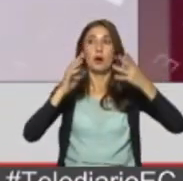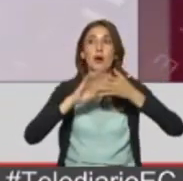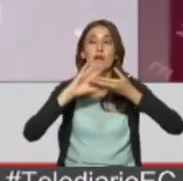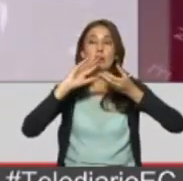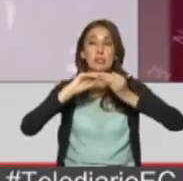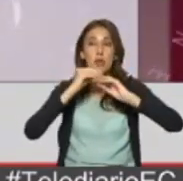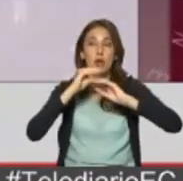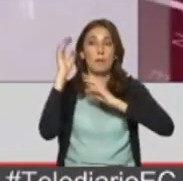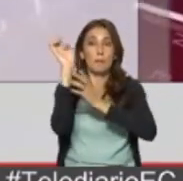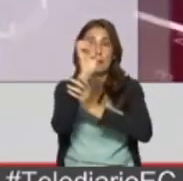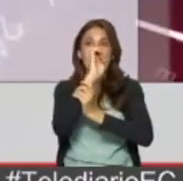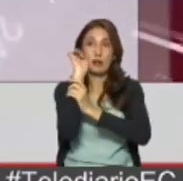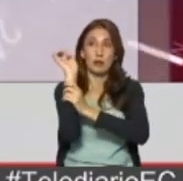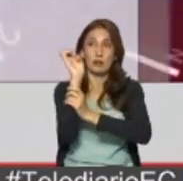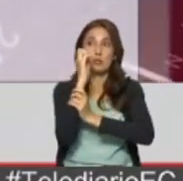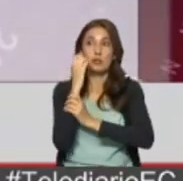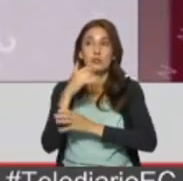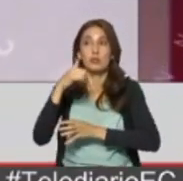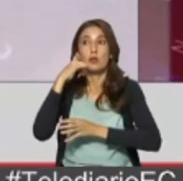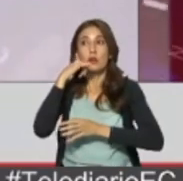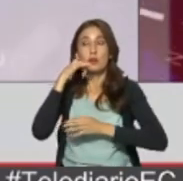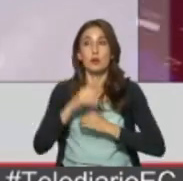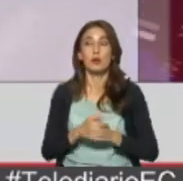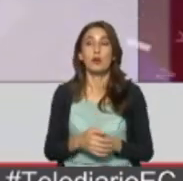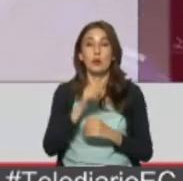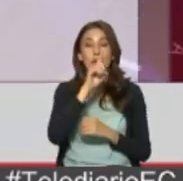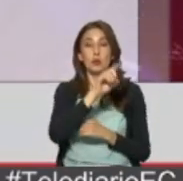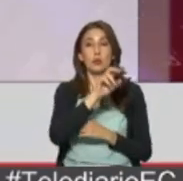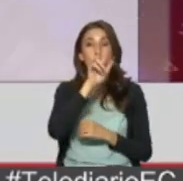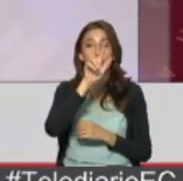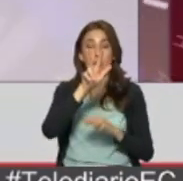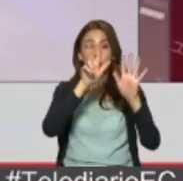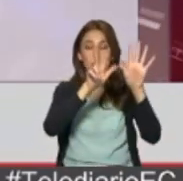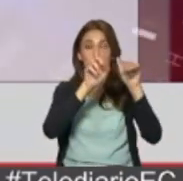de emergencia es el celular